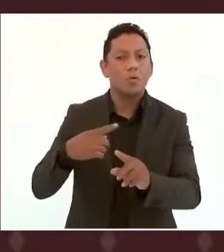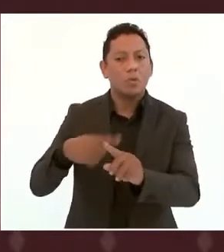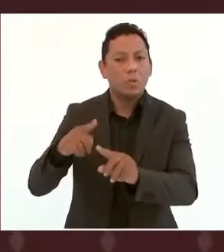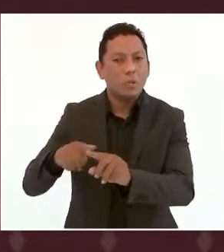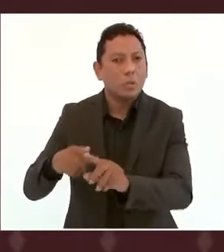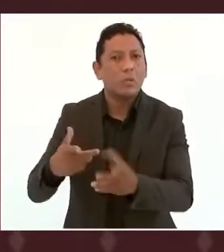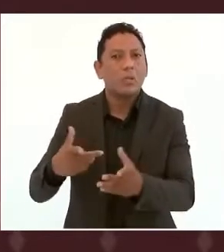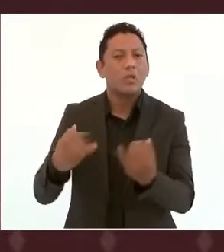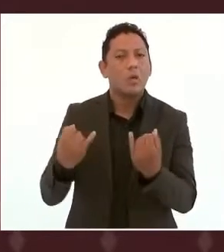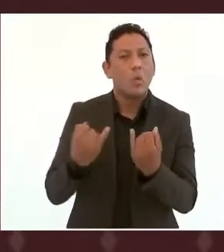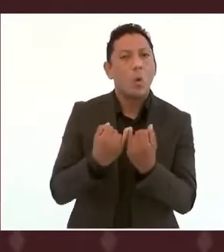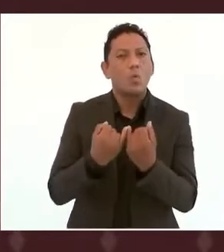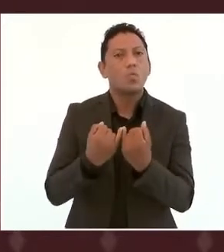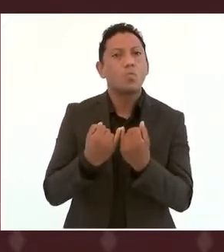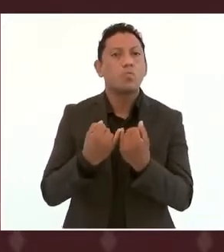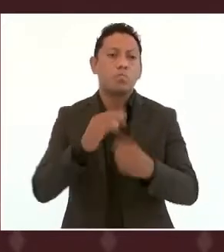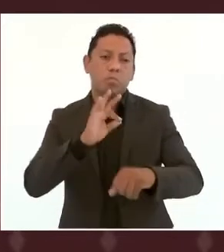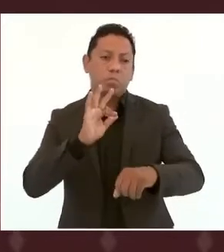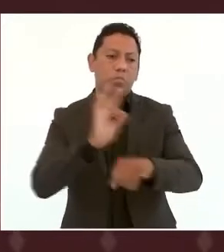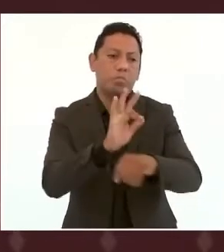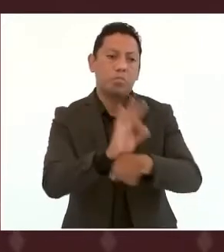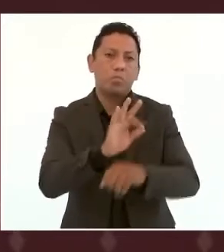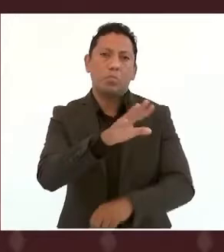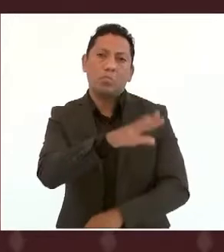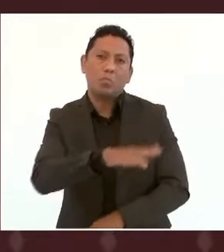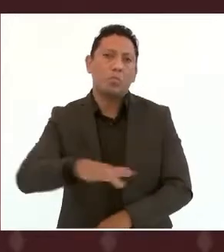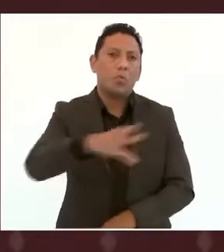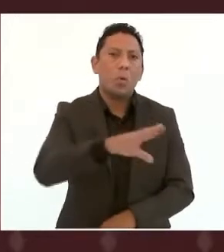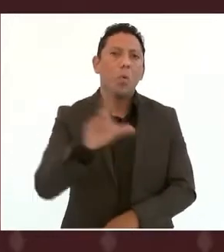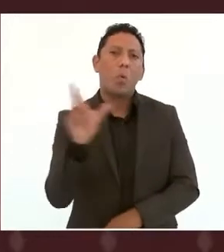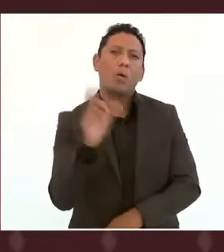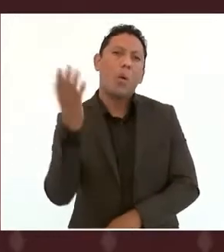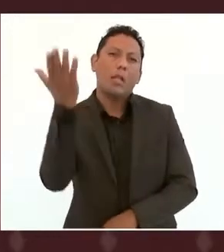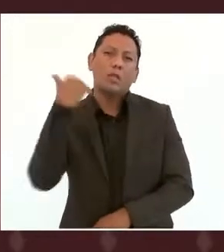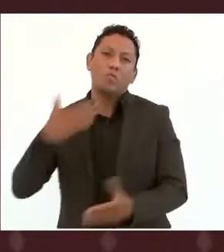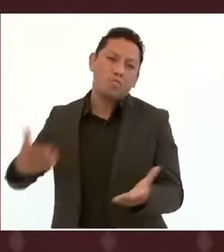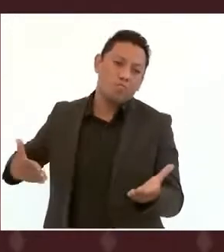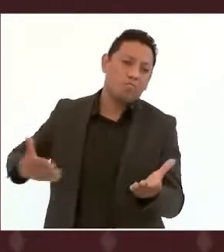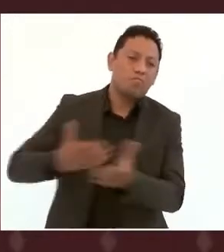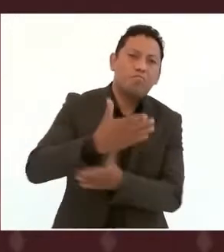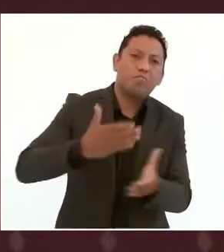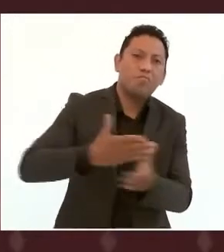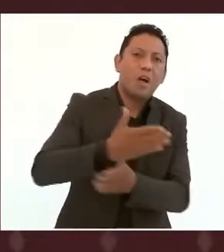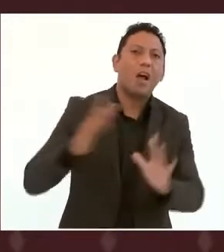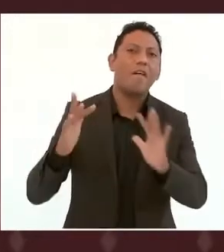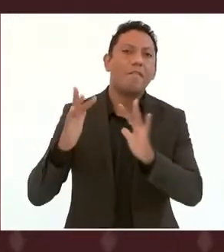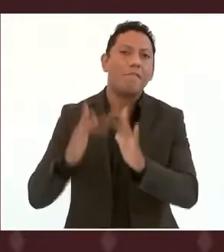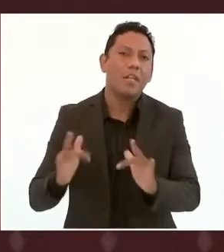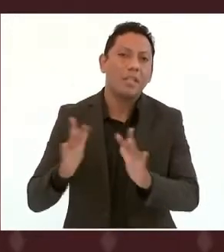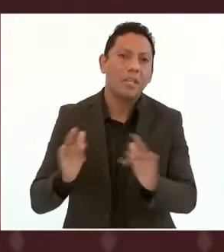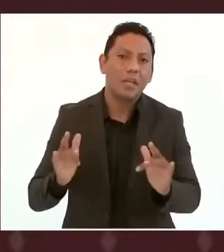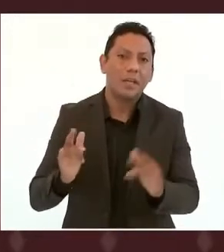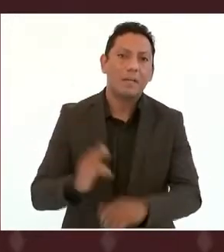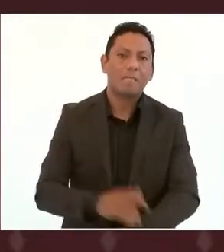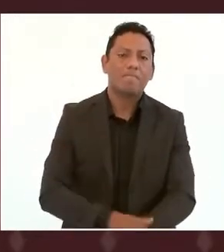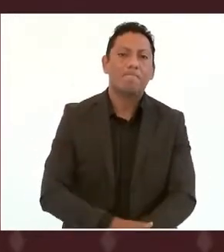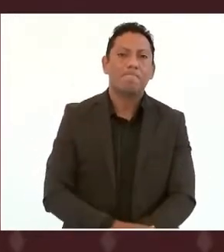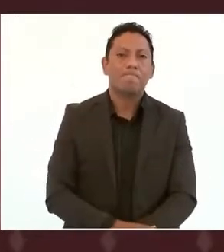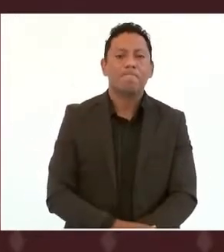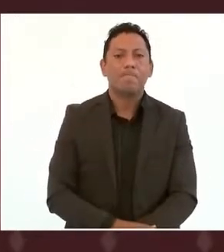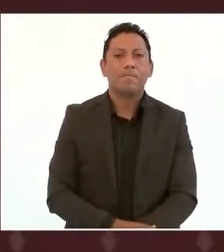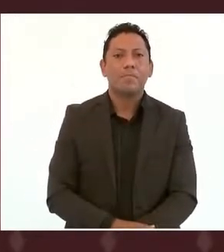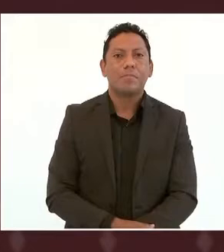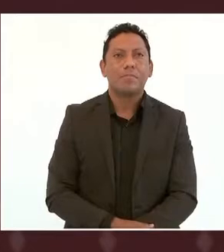nuestro territorio durante la invasión francesa. ¿Y